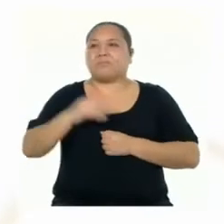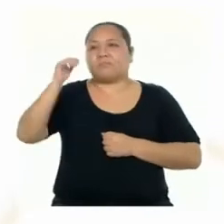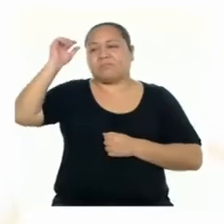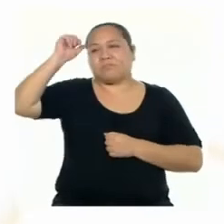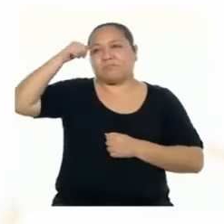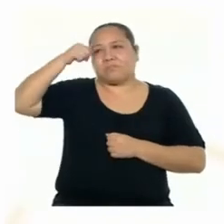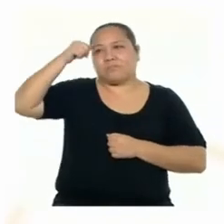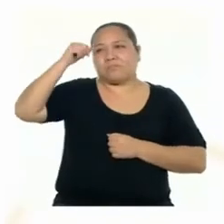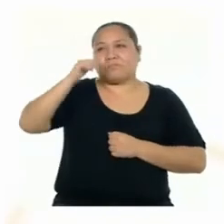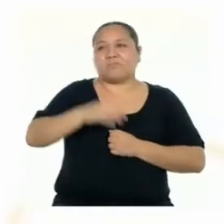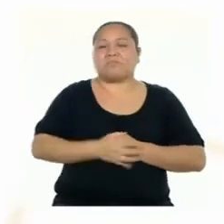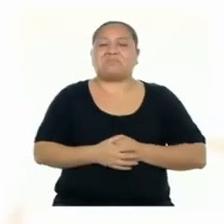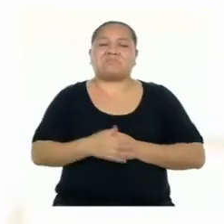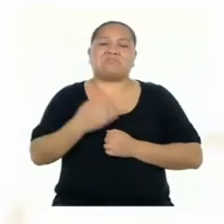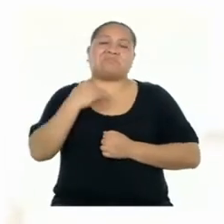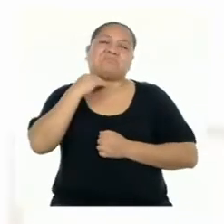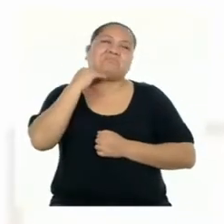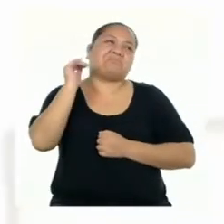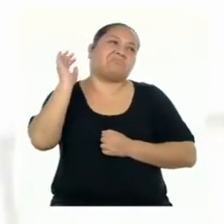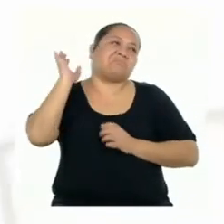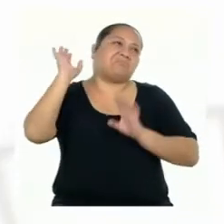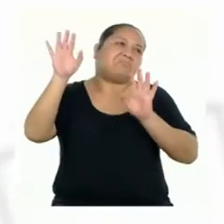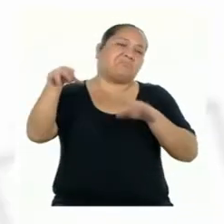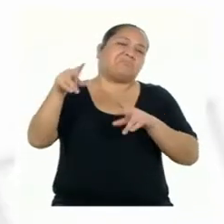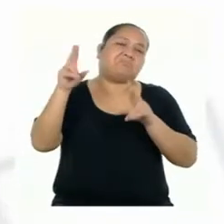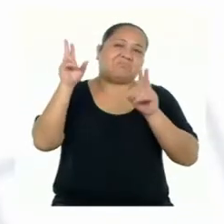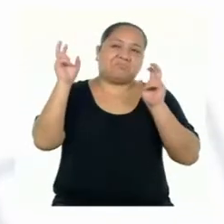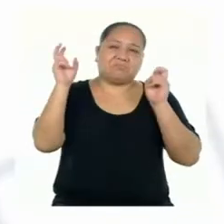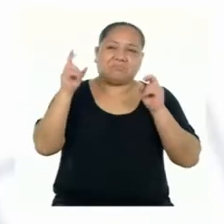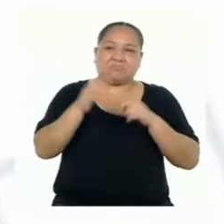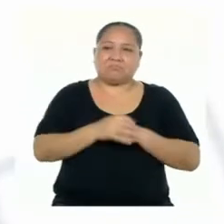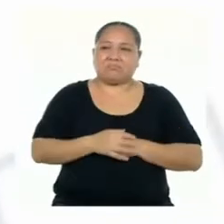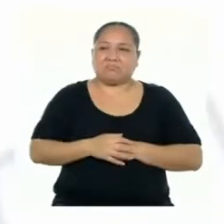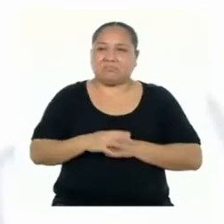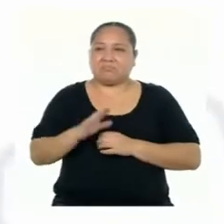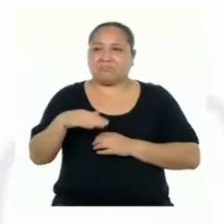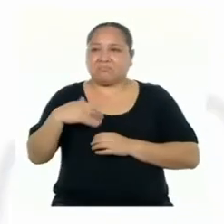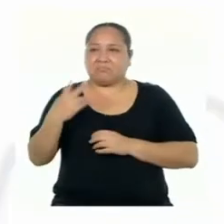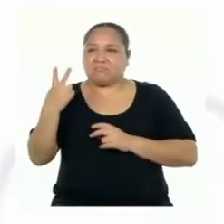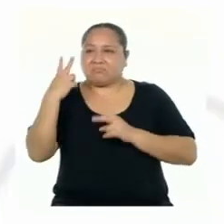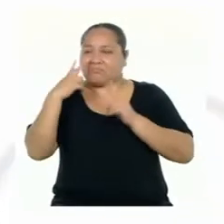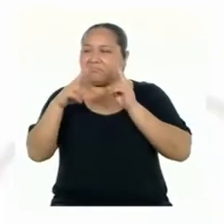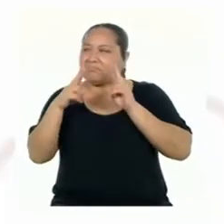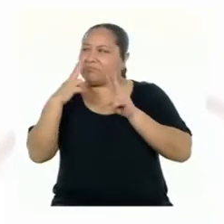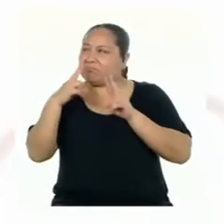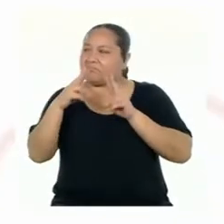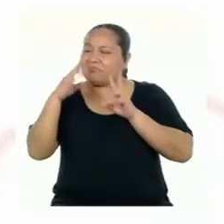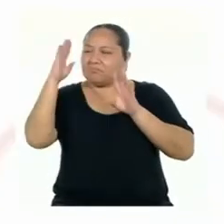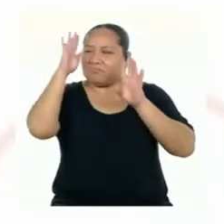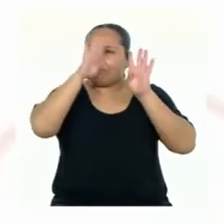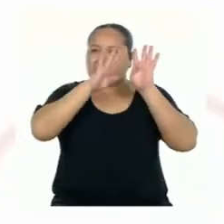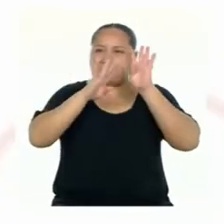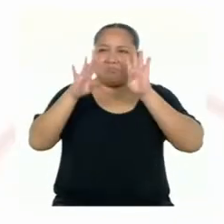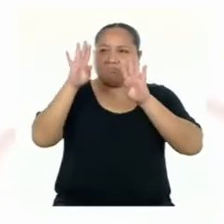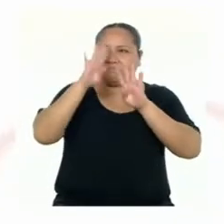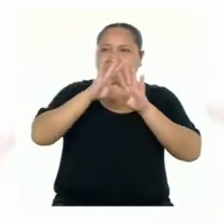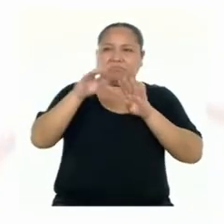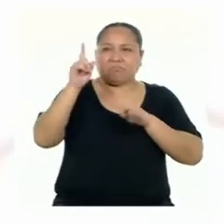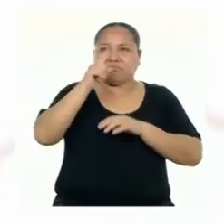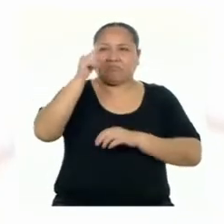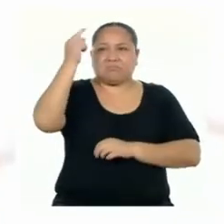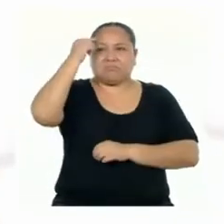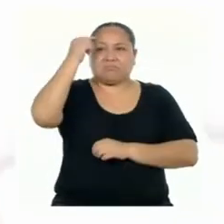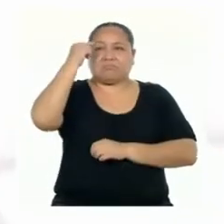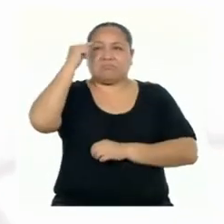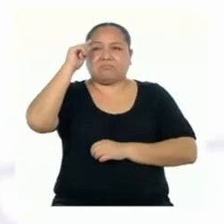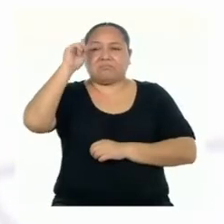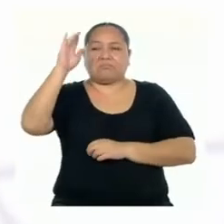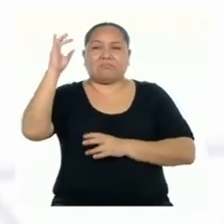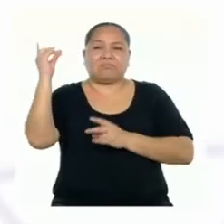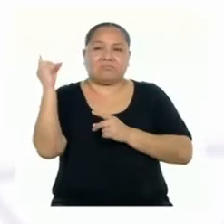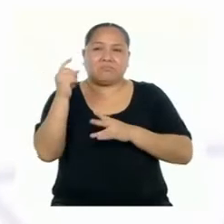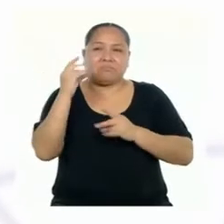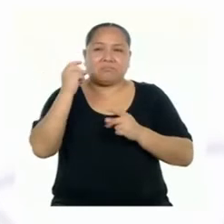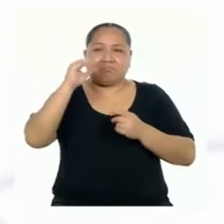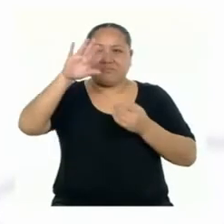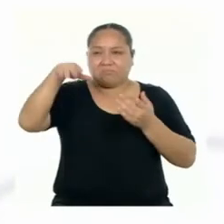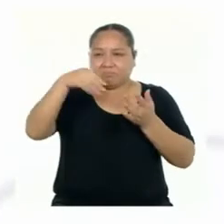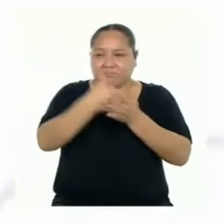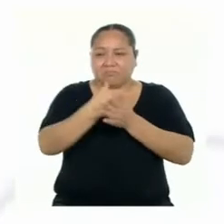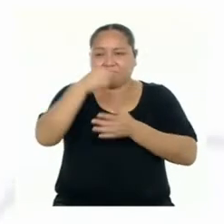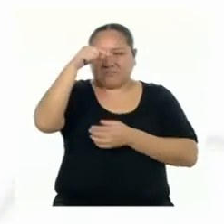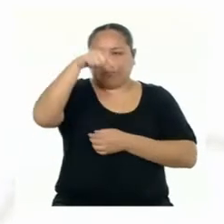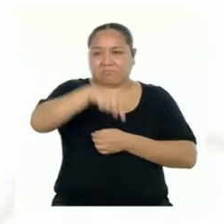que al principio no me interesé mucho en el tema, pero luego empecé a preocuparme más, ya que no pensé que llegaría tan rápido a nuestro